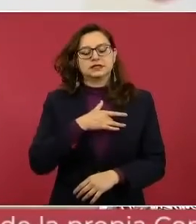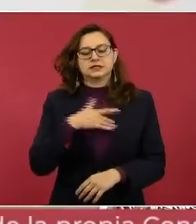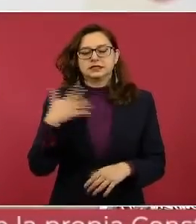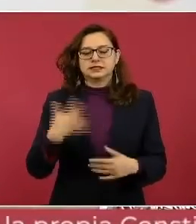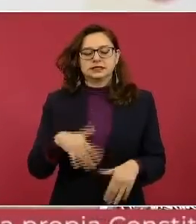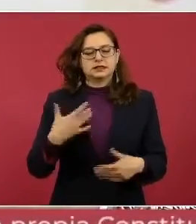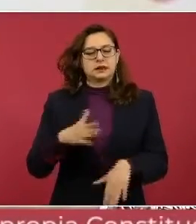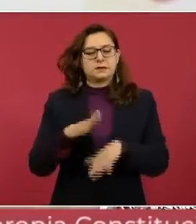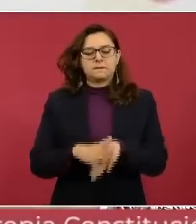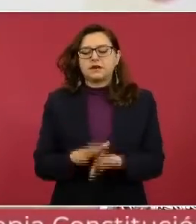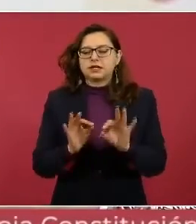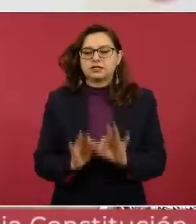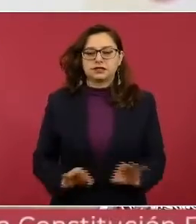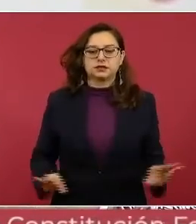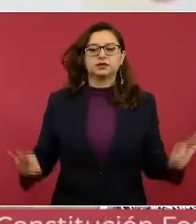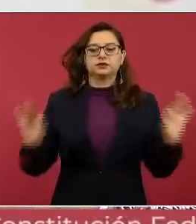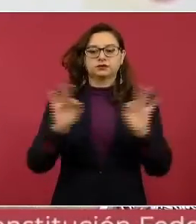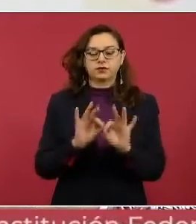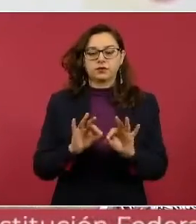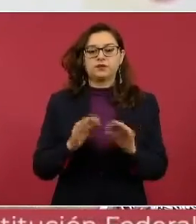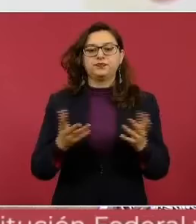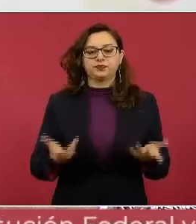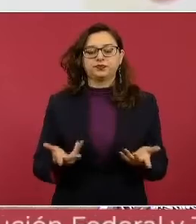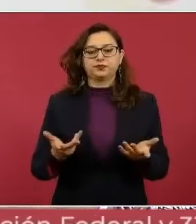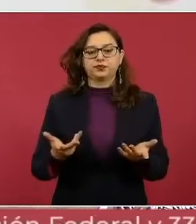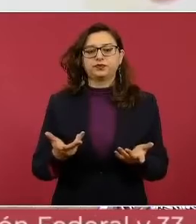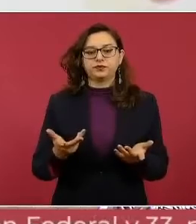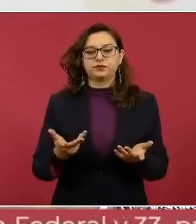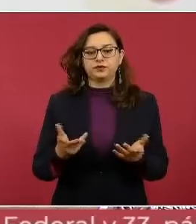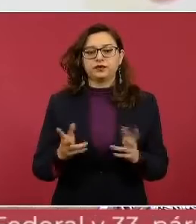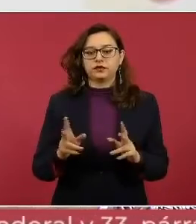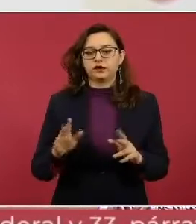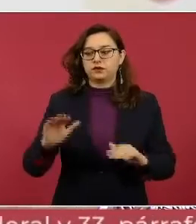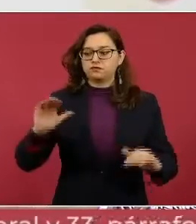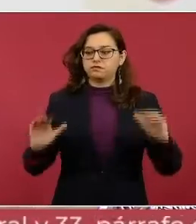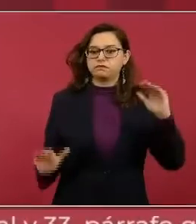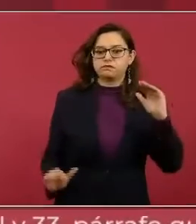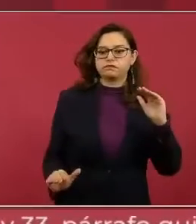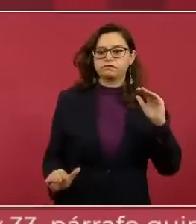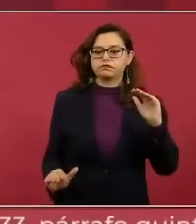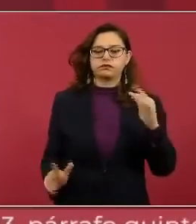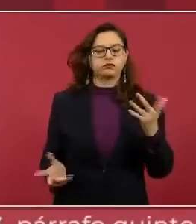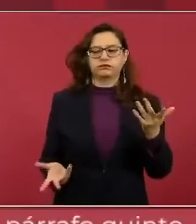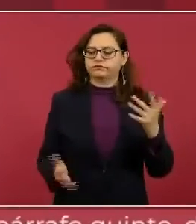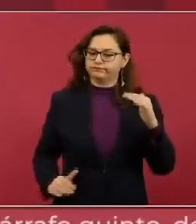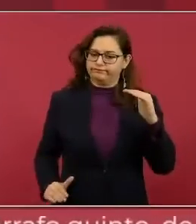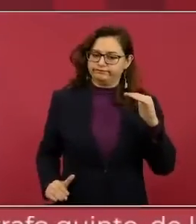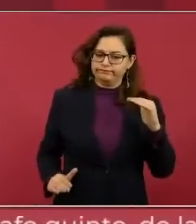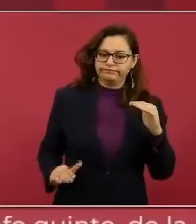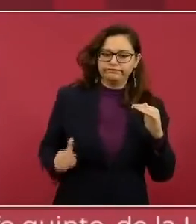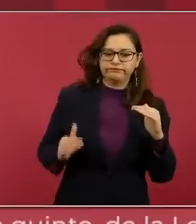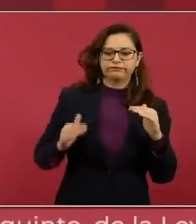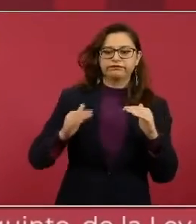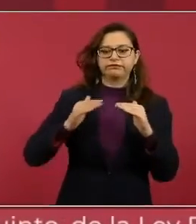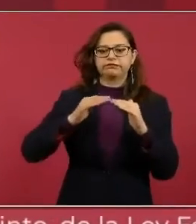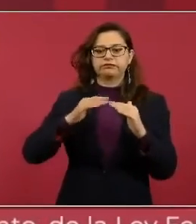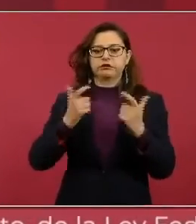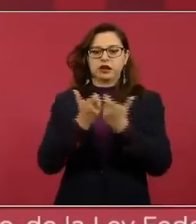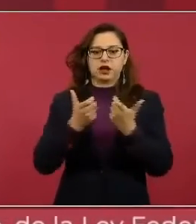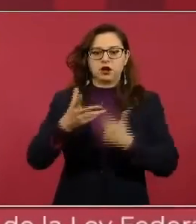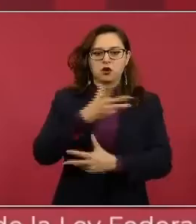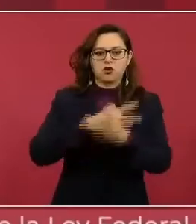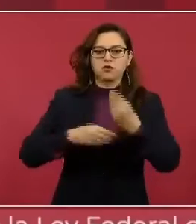importa, el que se pueda combatir la desigualdad económica y social